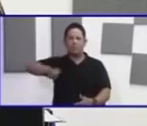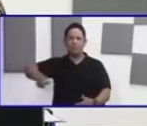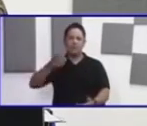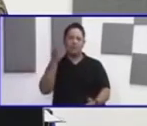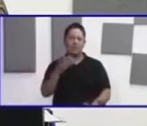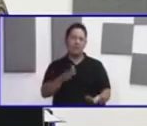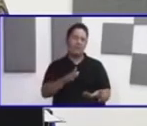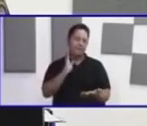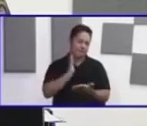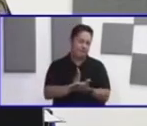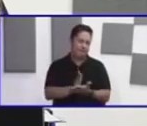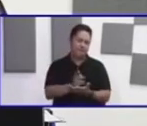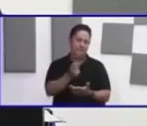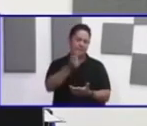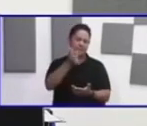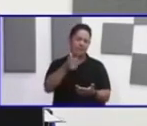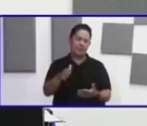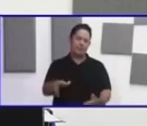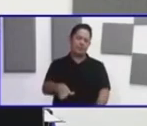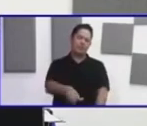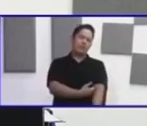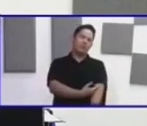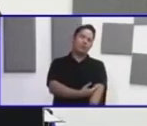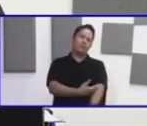caso. Si nos remontamos un